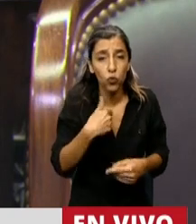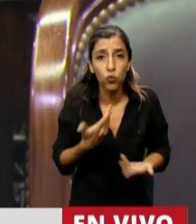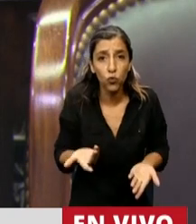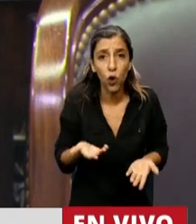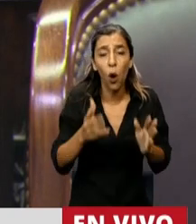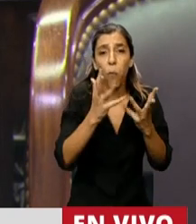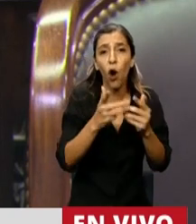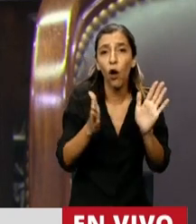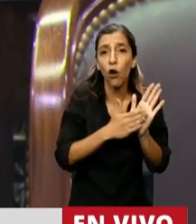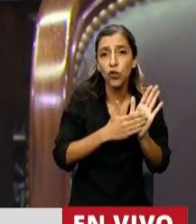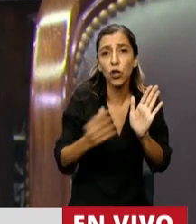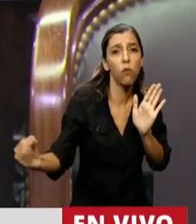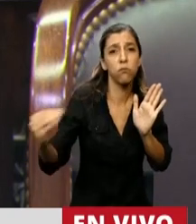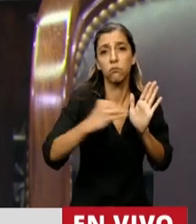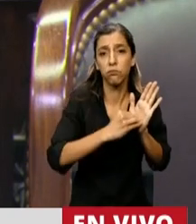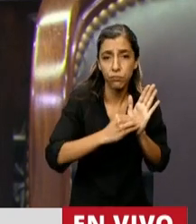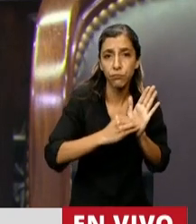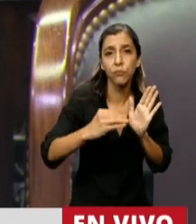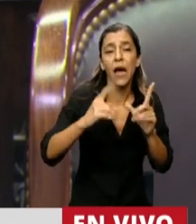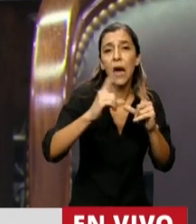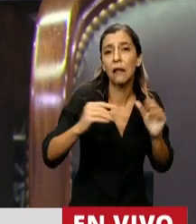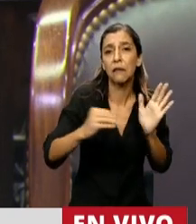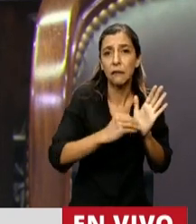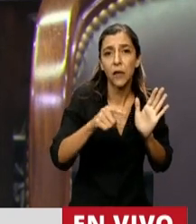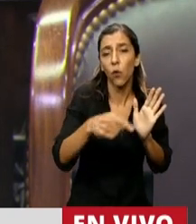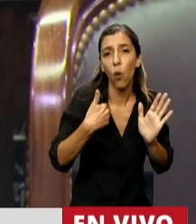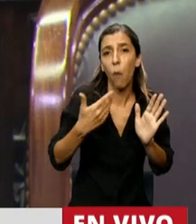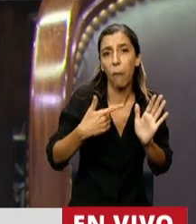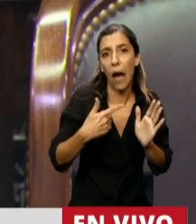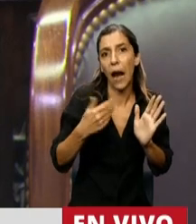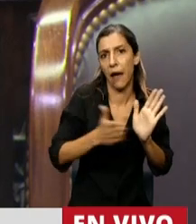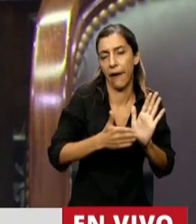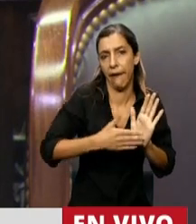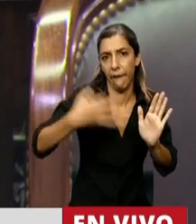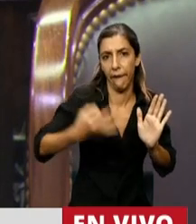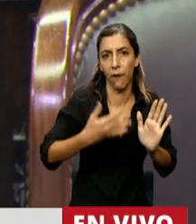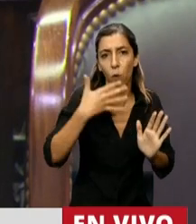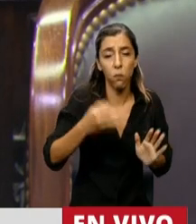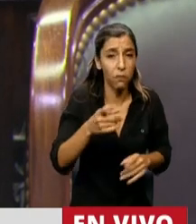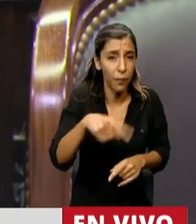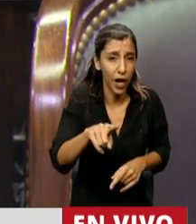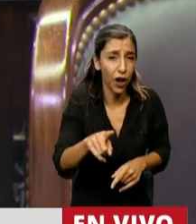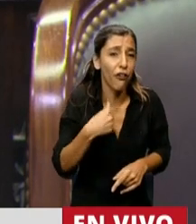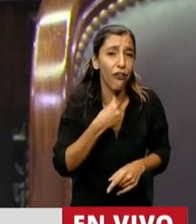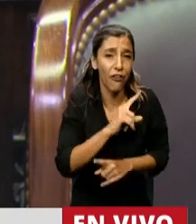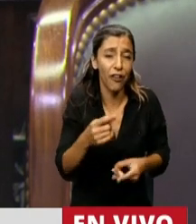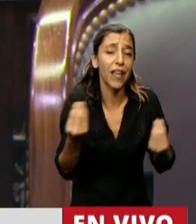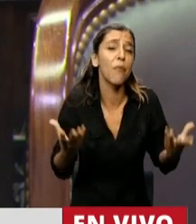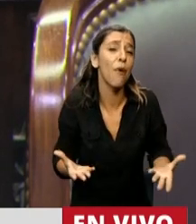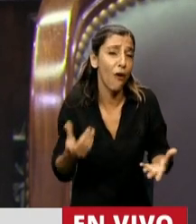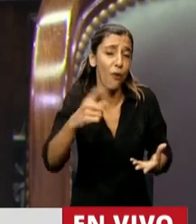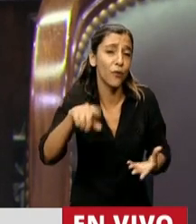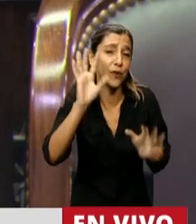tan seguros? ¿Saben por qué? Porque están convencidos que tienen que seguir haciendo el ajuste a los jubilados y